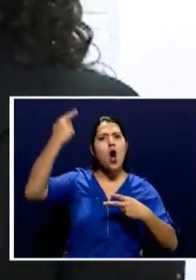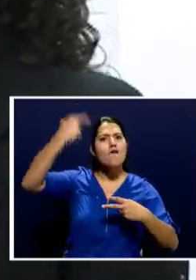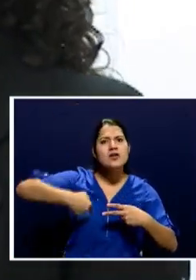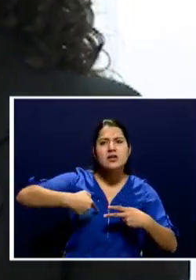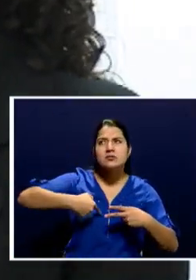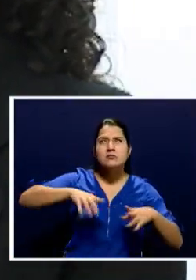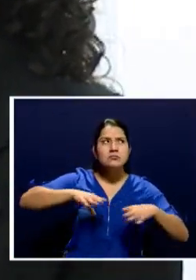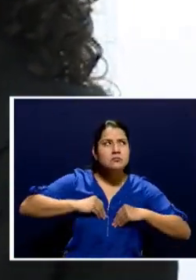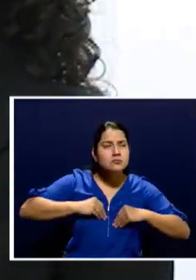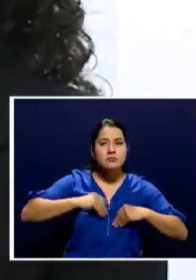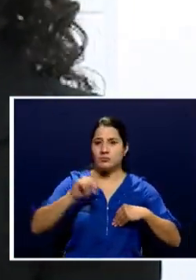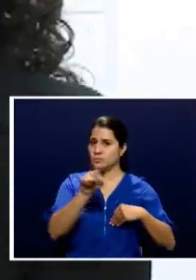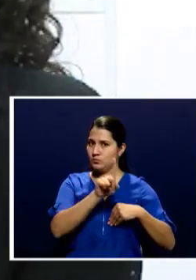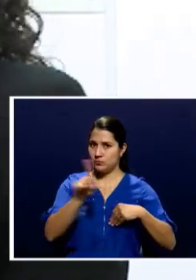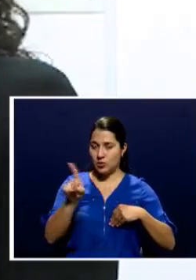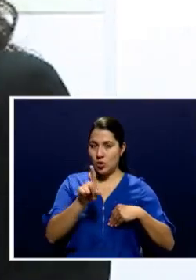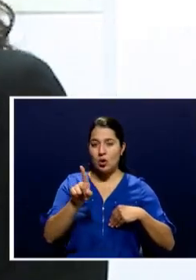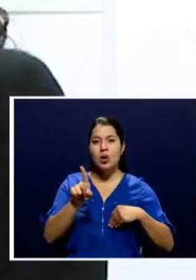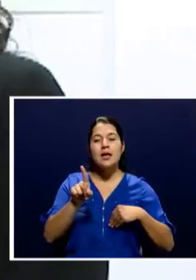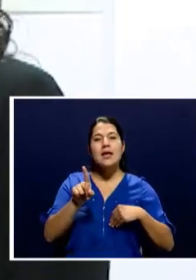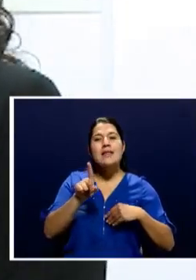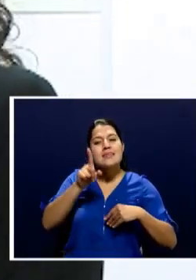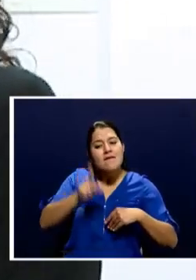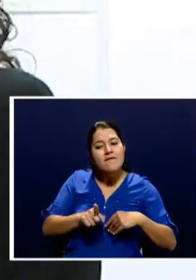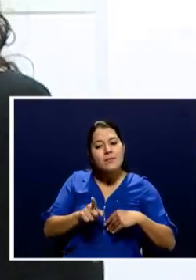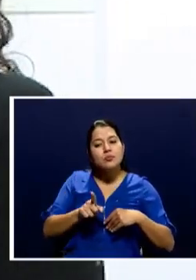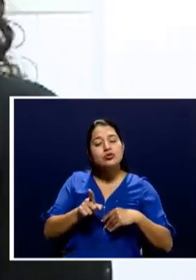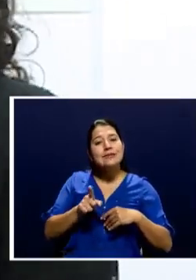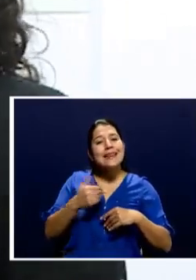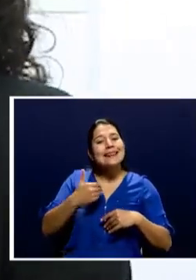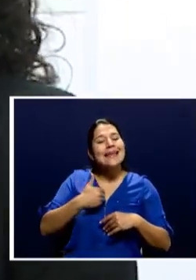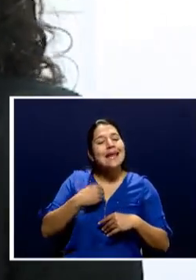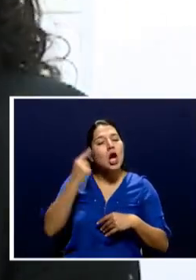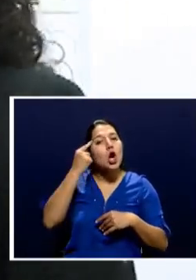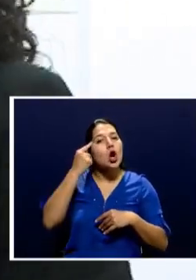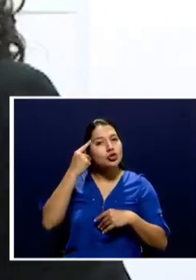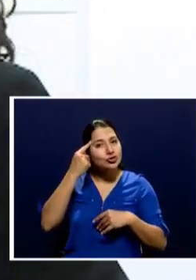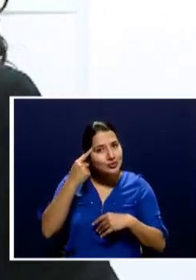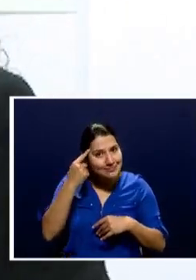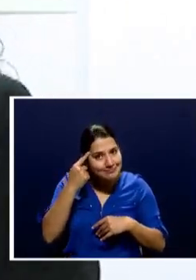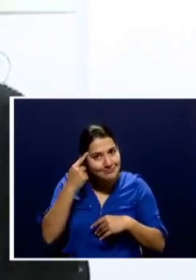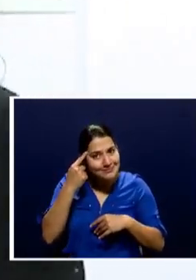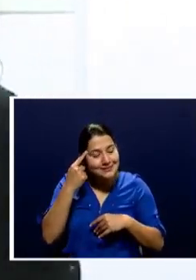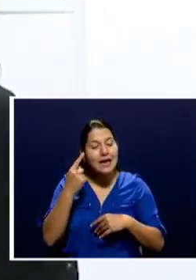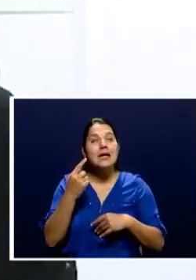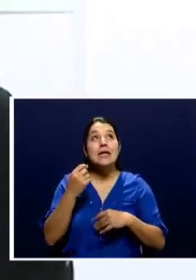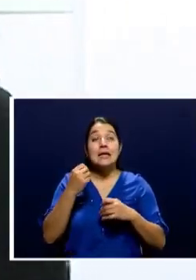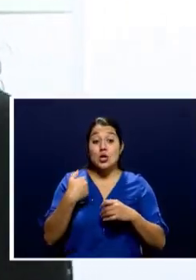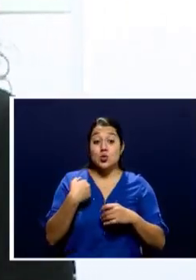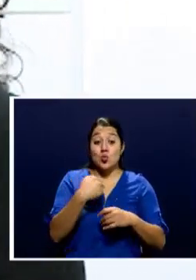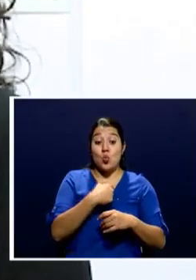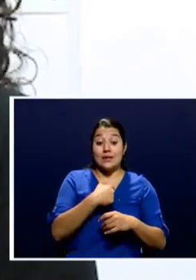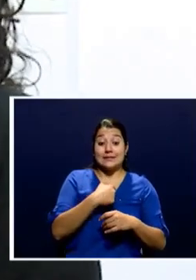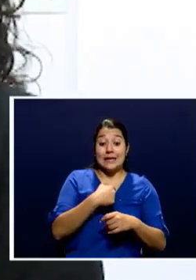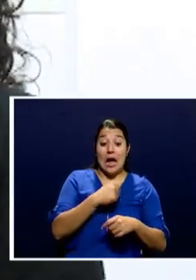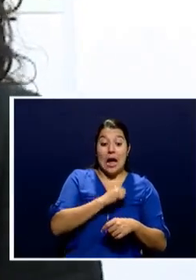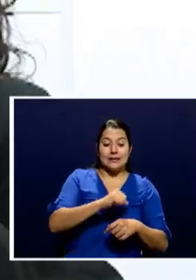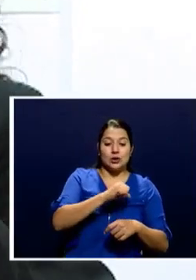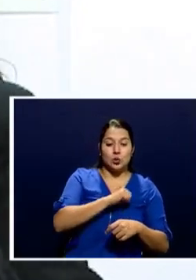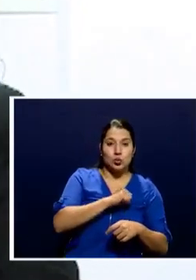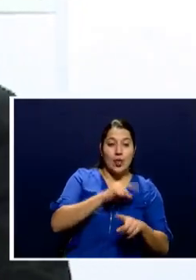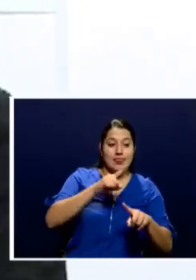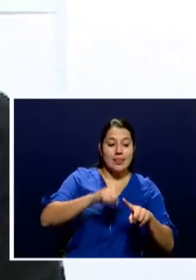es de cierta manera tener conciencia de que lo que estamos haciendo puede salvar muchas vidas. Entonces eso nos va a